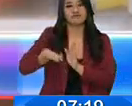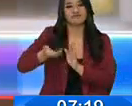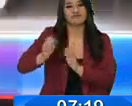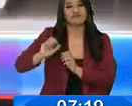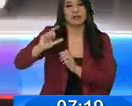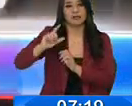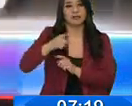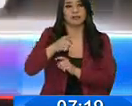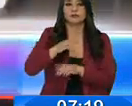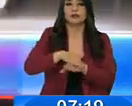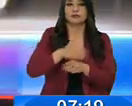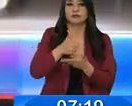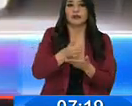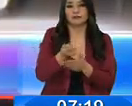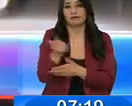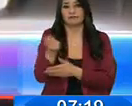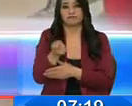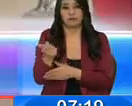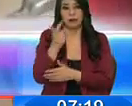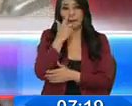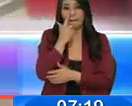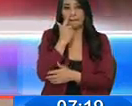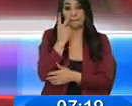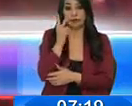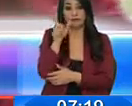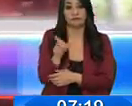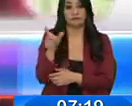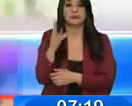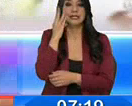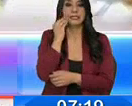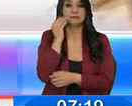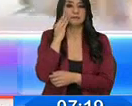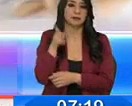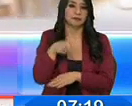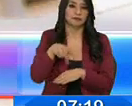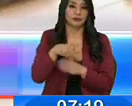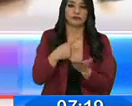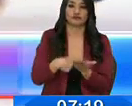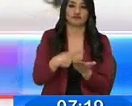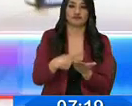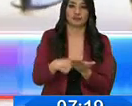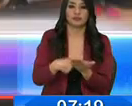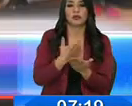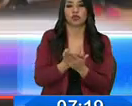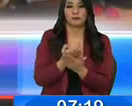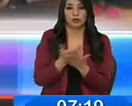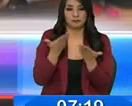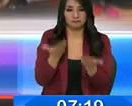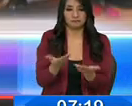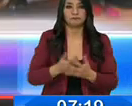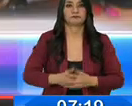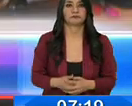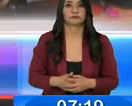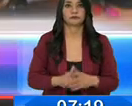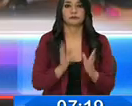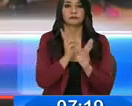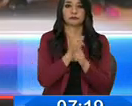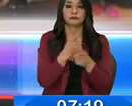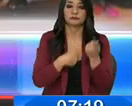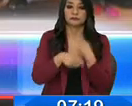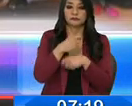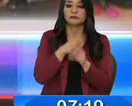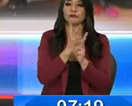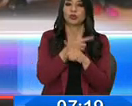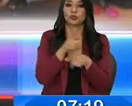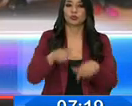combustibles, es lo que expresaron dos analistas. Y en el ámbito económico, la producción, la comercialización de productos, el desabastecer